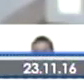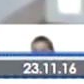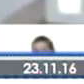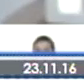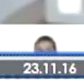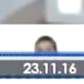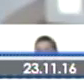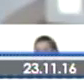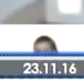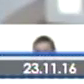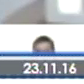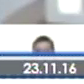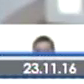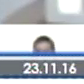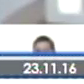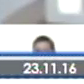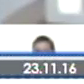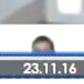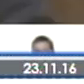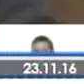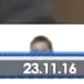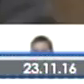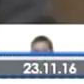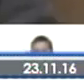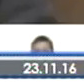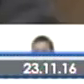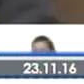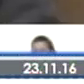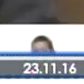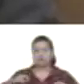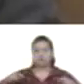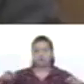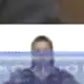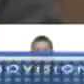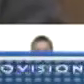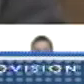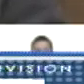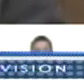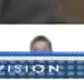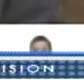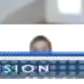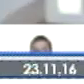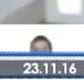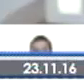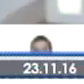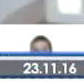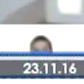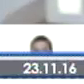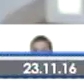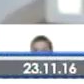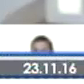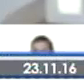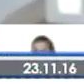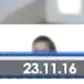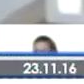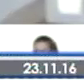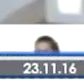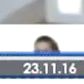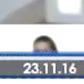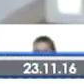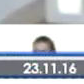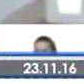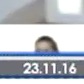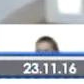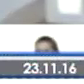mesas de trabajo con los empresarios venezolanos. Cuatro sillas vacías es lo que ha aportado la oposición, aun cuando el presidente Nicolás Maduro en la Asamblea Nacional brindó la